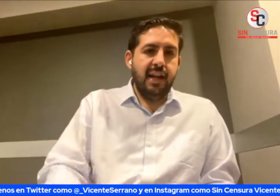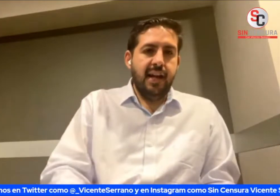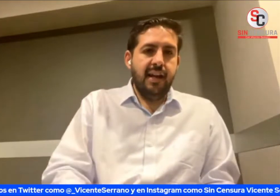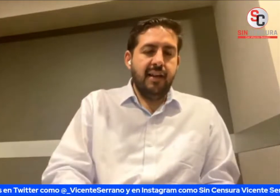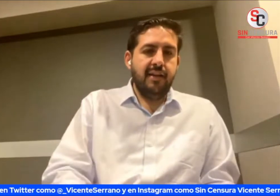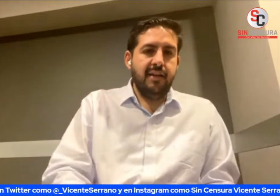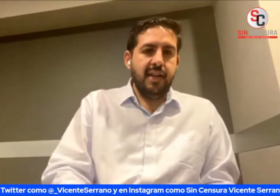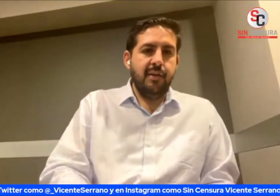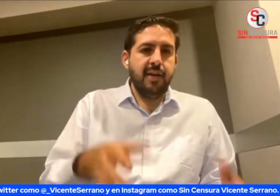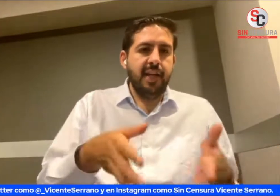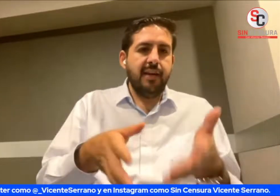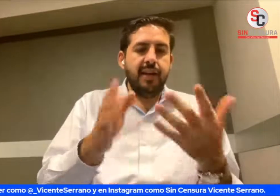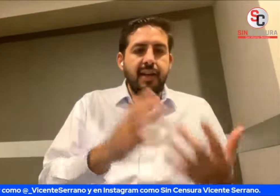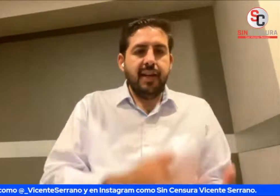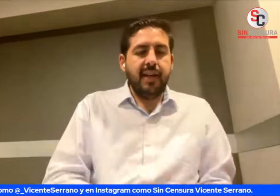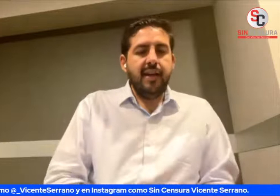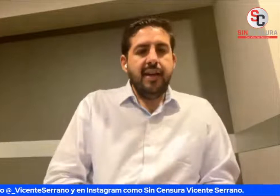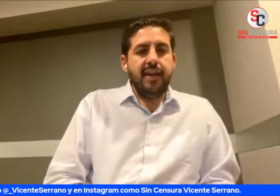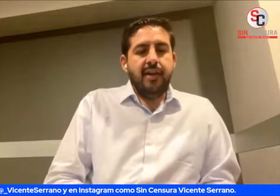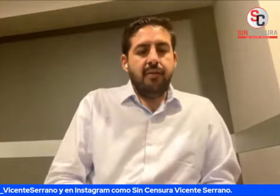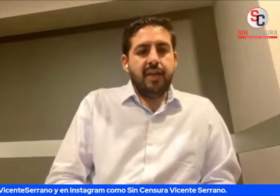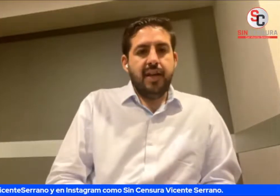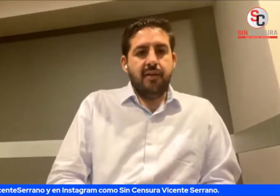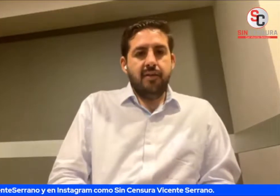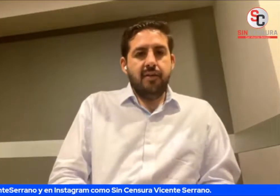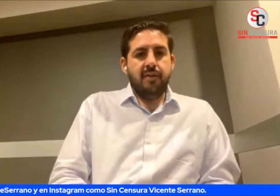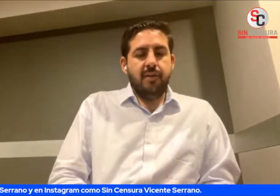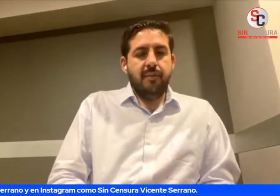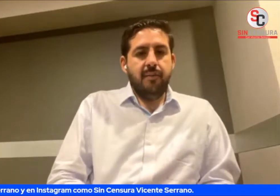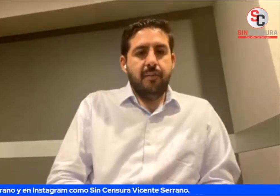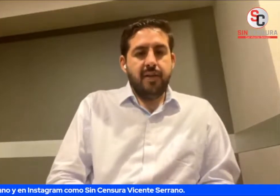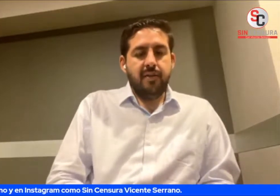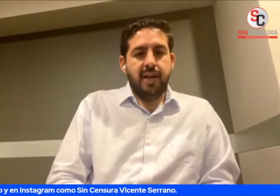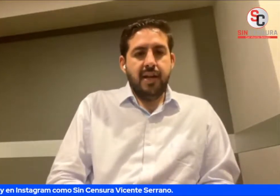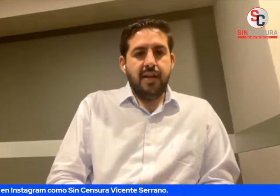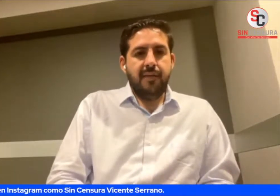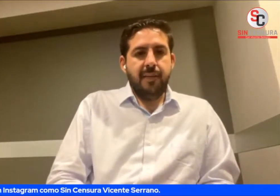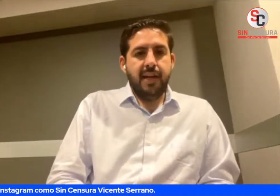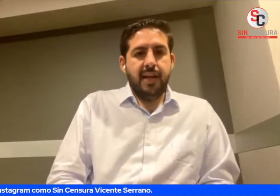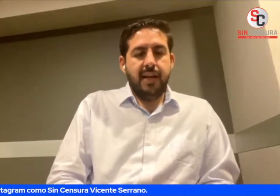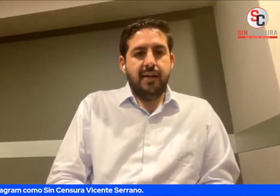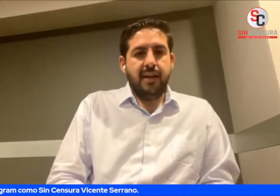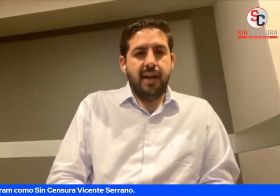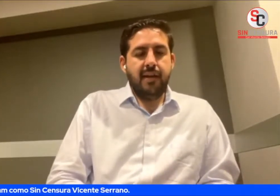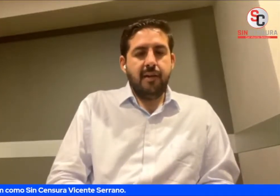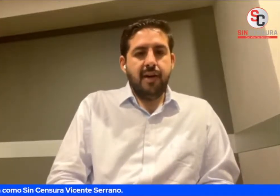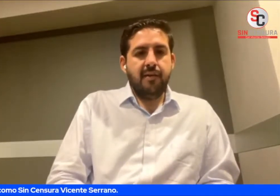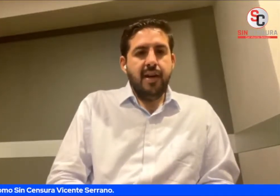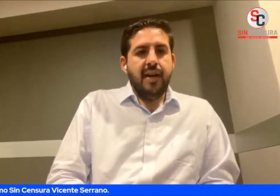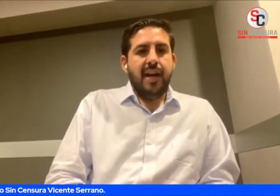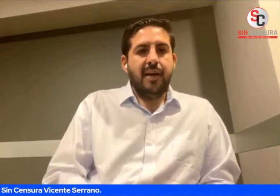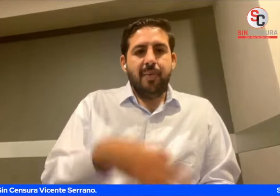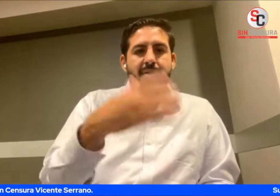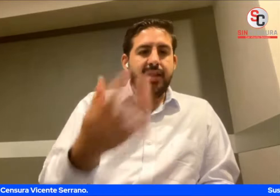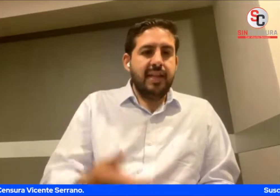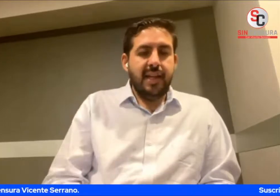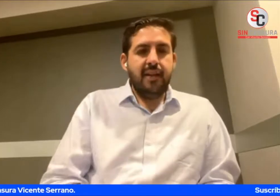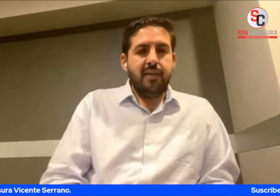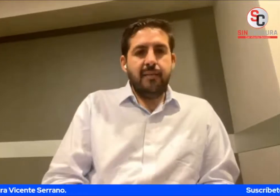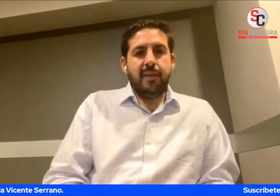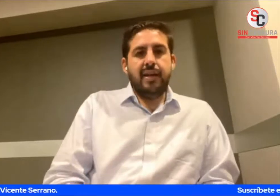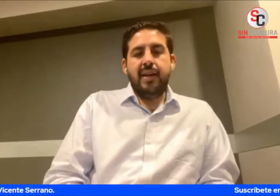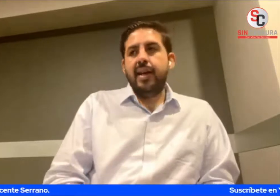de la delincuencia, que van a tener un desarrollo personal y familiar adecuado. El apoyo que